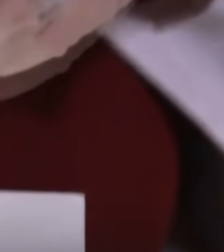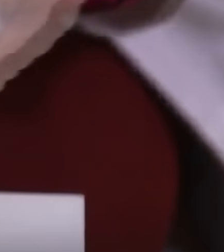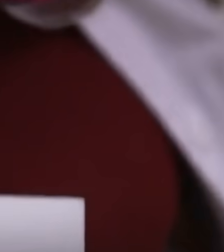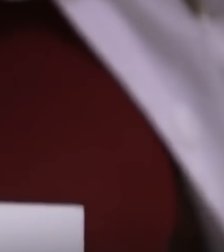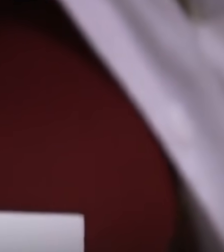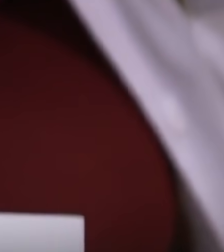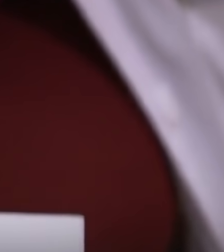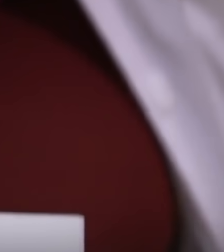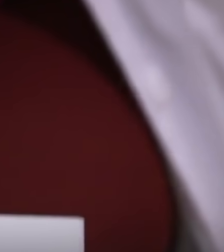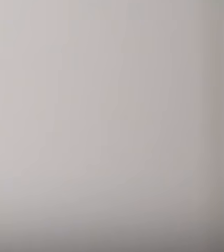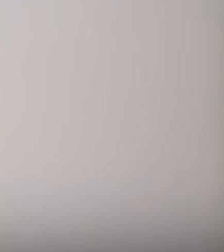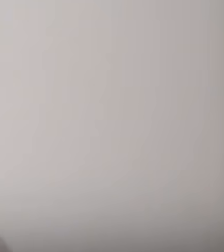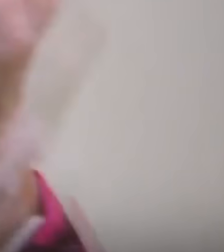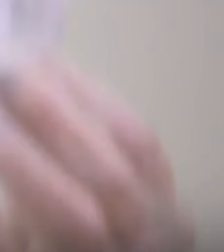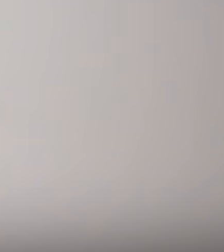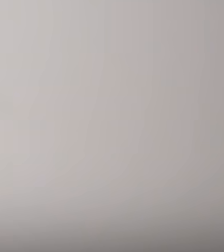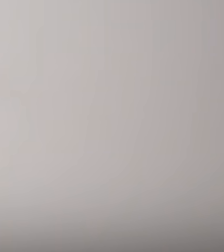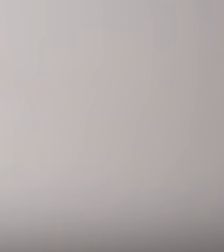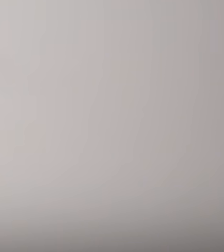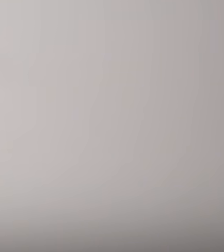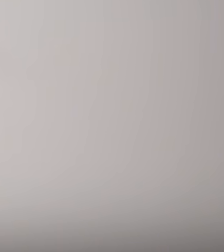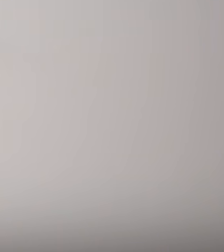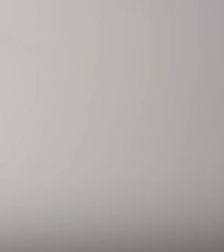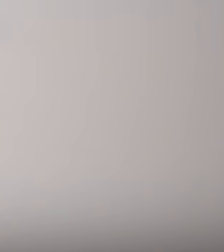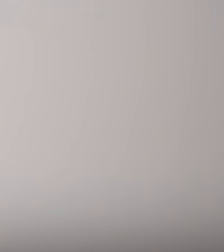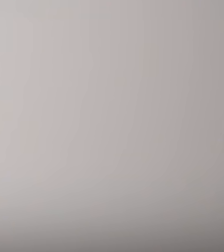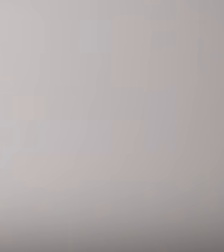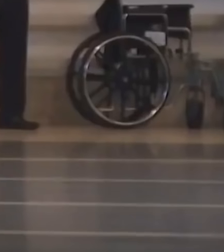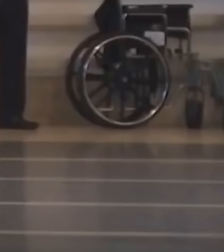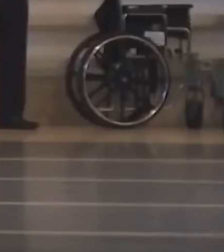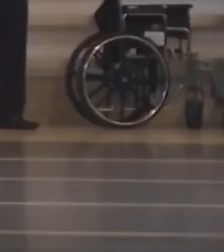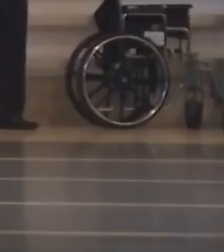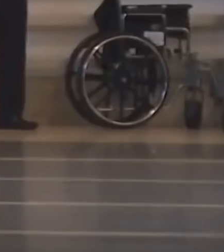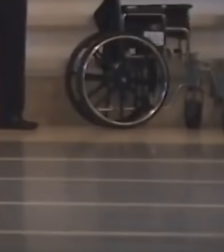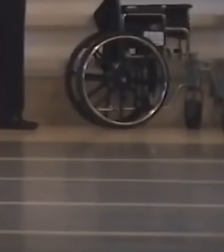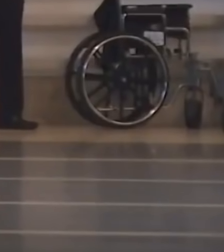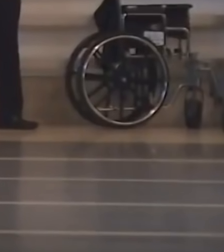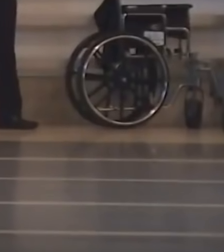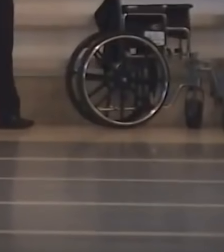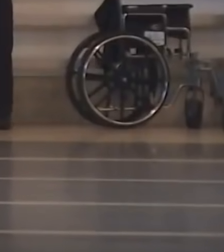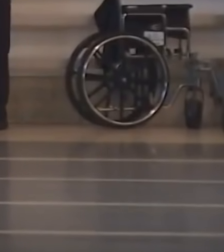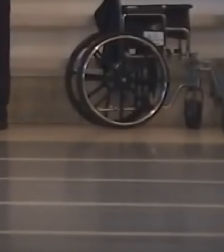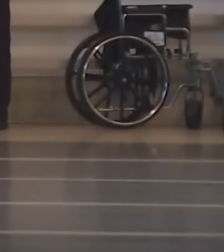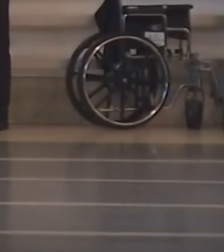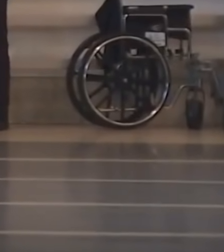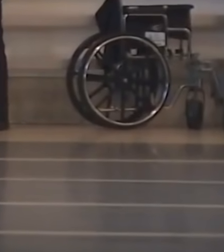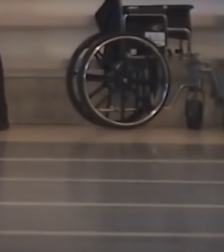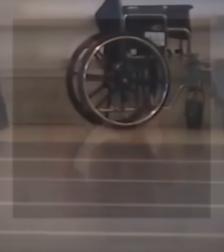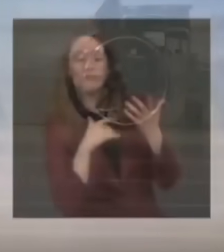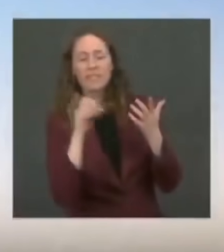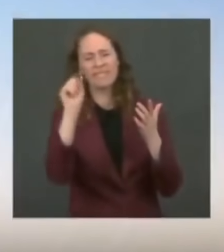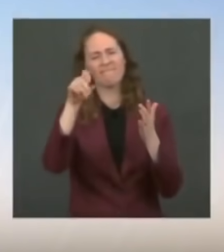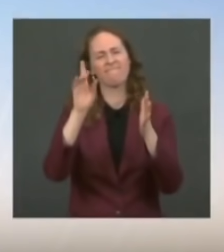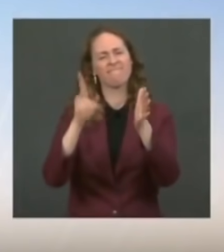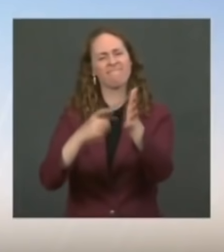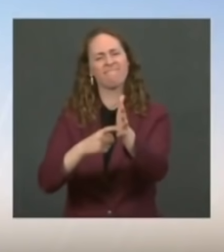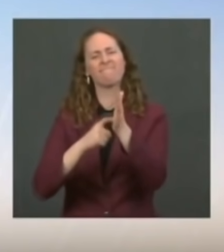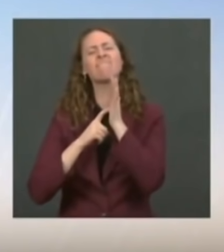más estrictas también para los estadounidenses que no están vacunados y que vuelven de un viaje en el extranjero.